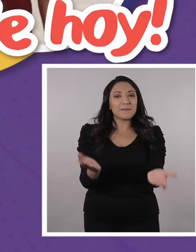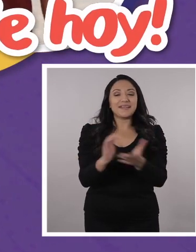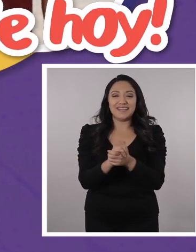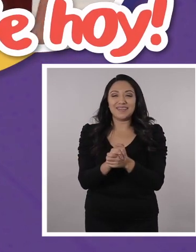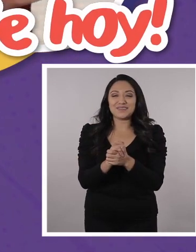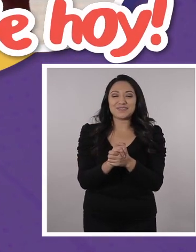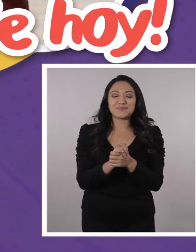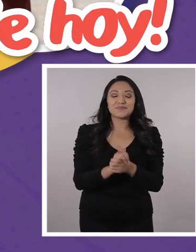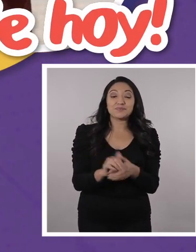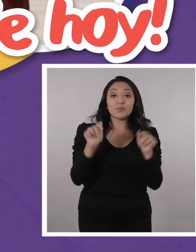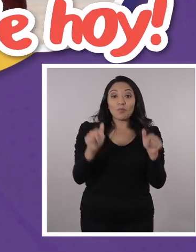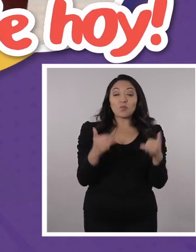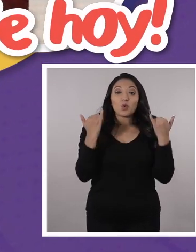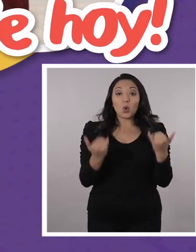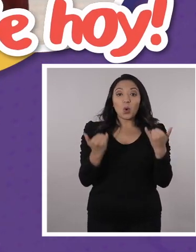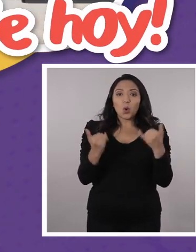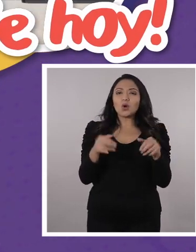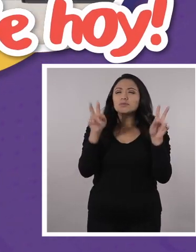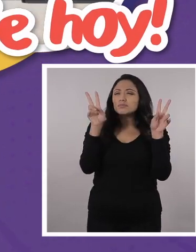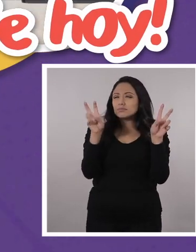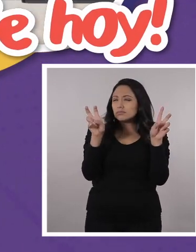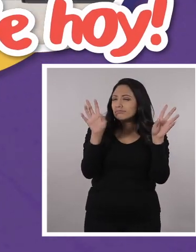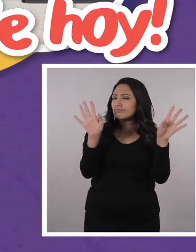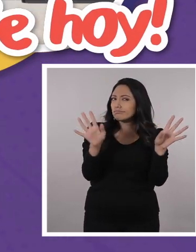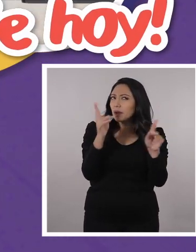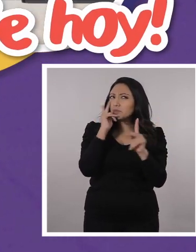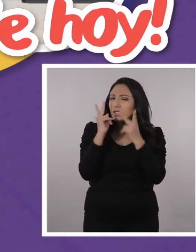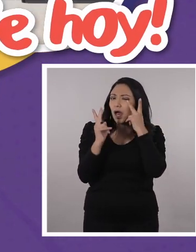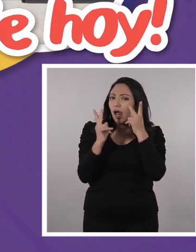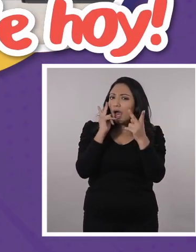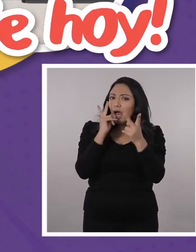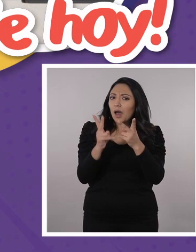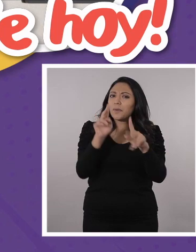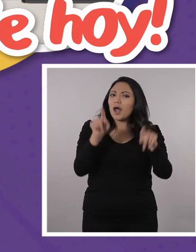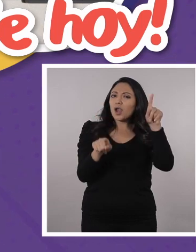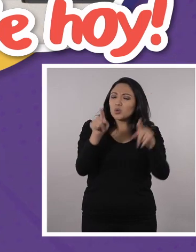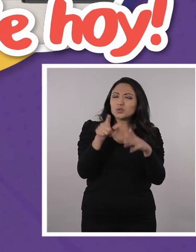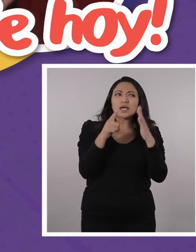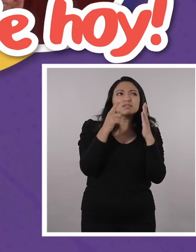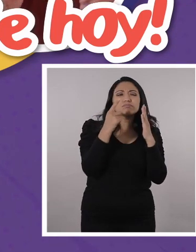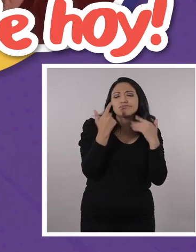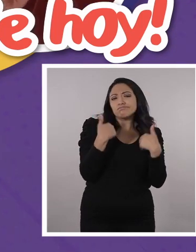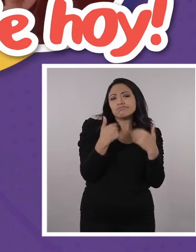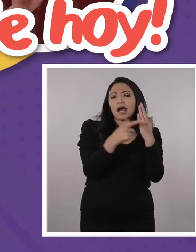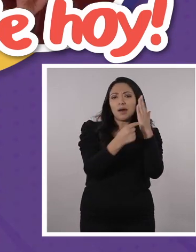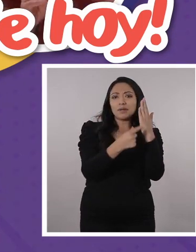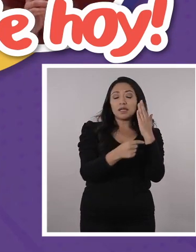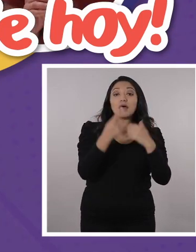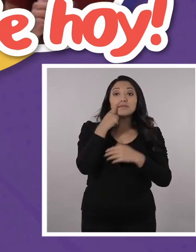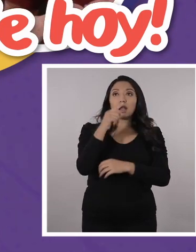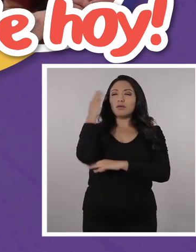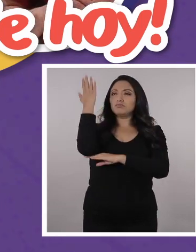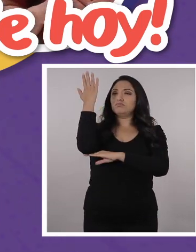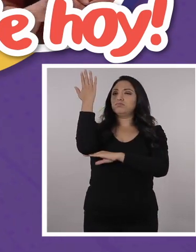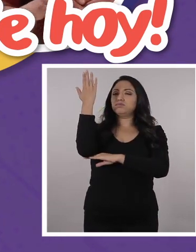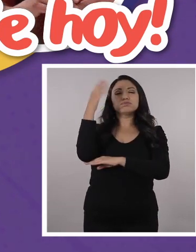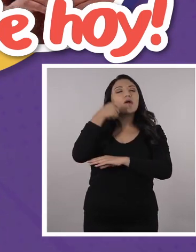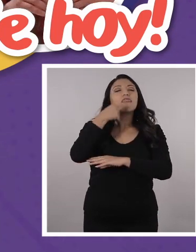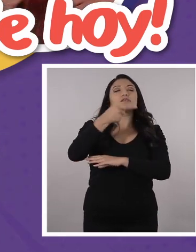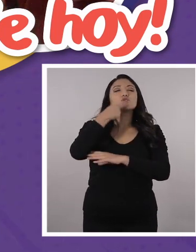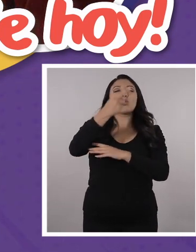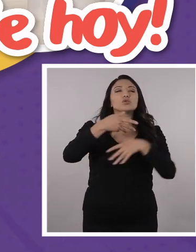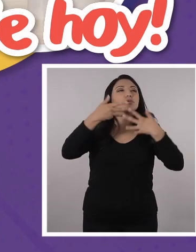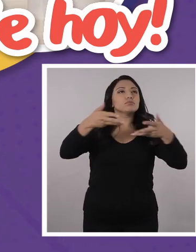Bienvenidos y bienvenidas. El día de hoy vamos a afinar nuestras habilidades para encontrar ideas para un discurso.